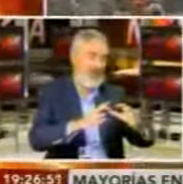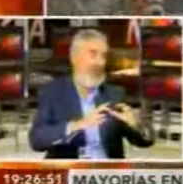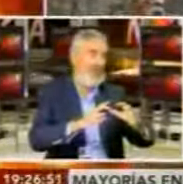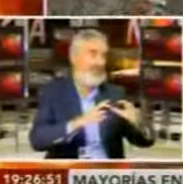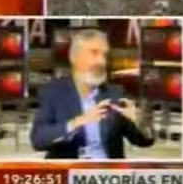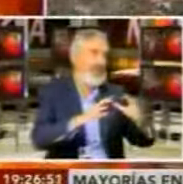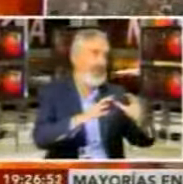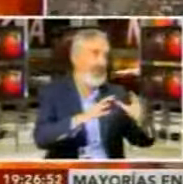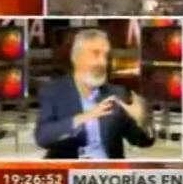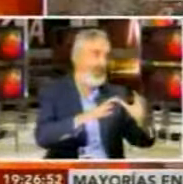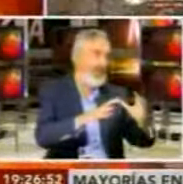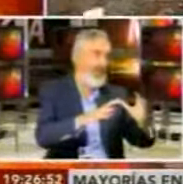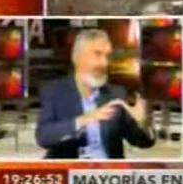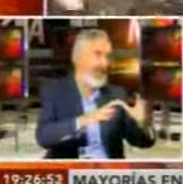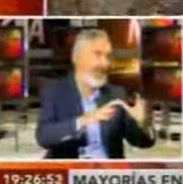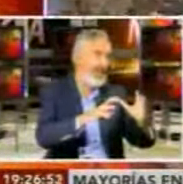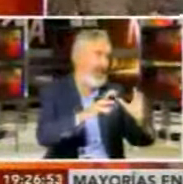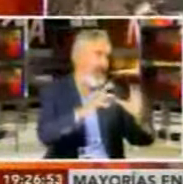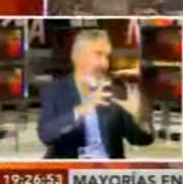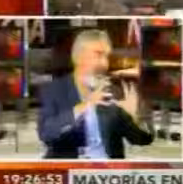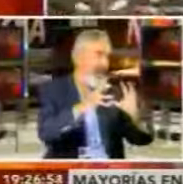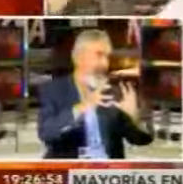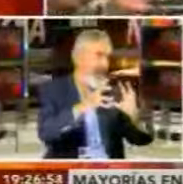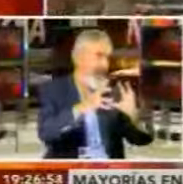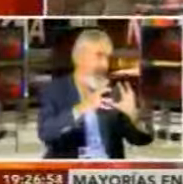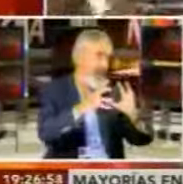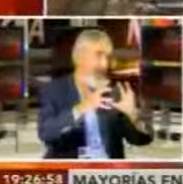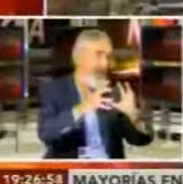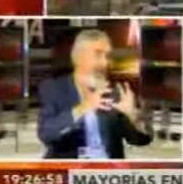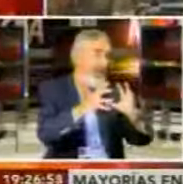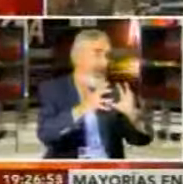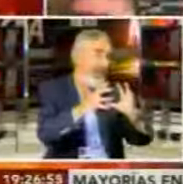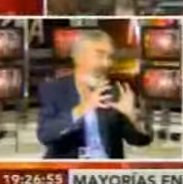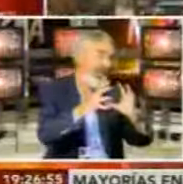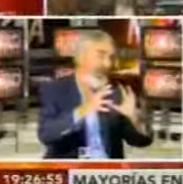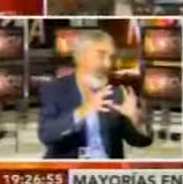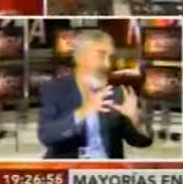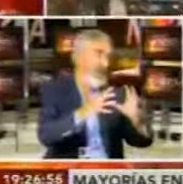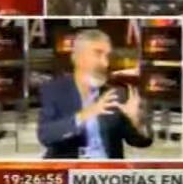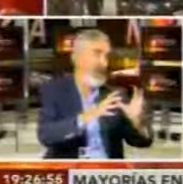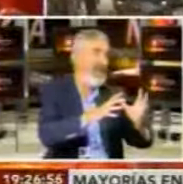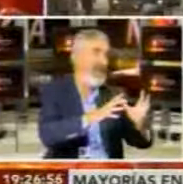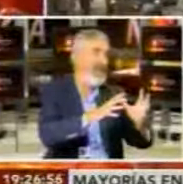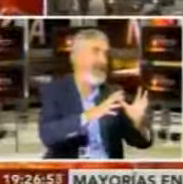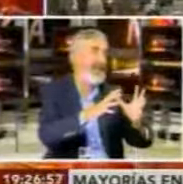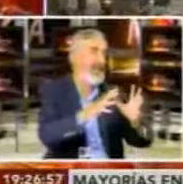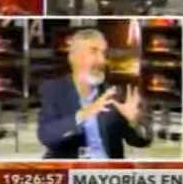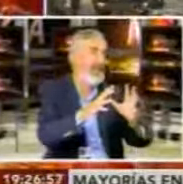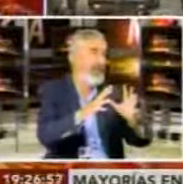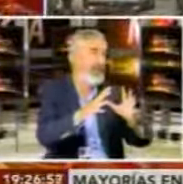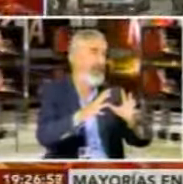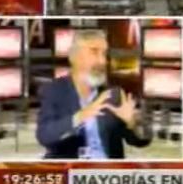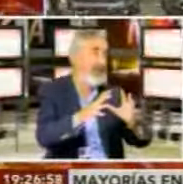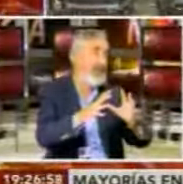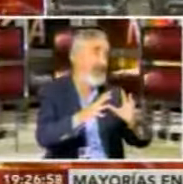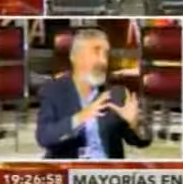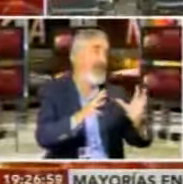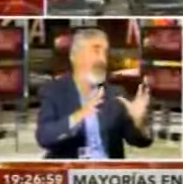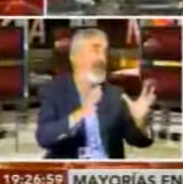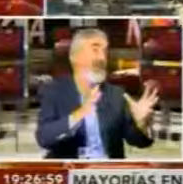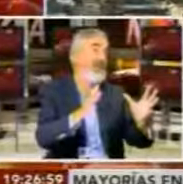solo el anuncio de una reforma tributaria que puede afectar los impuestos a las empresas, es cierto, detenga en forma sustantiva